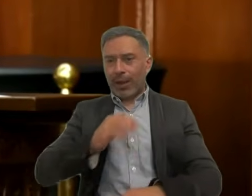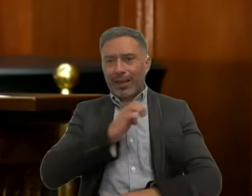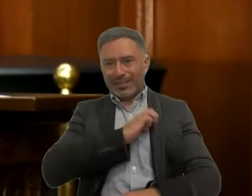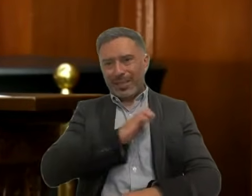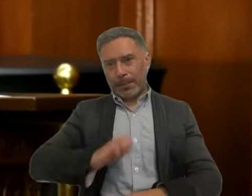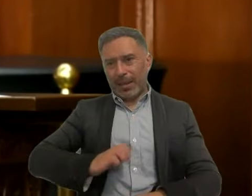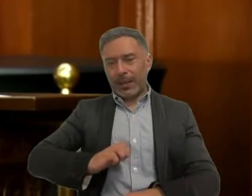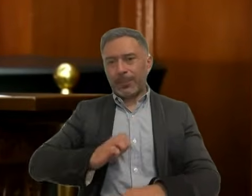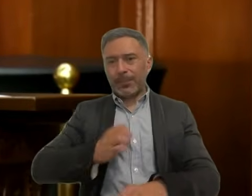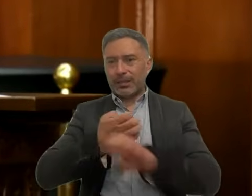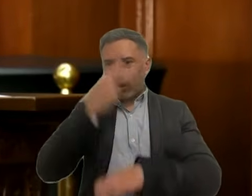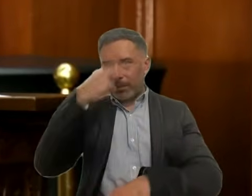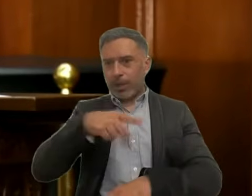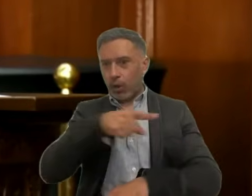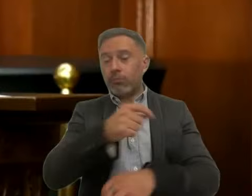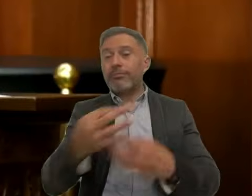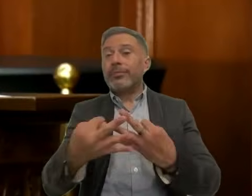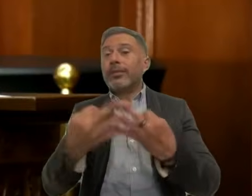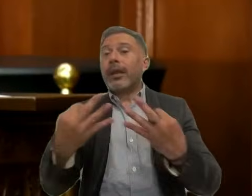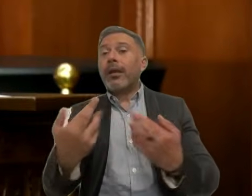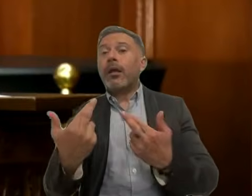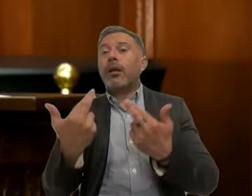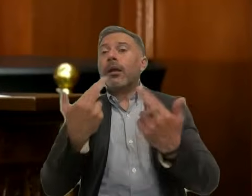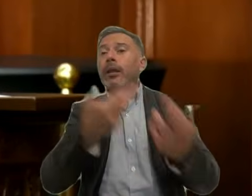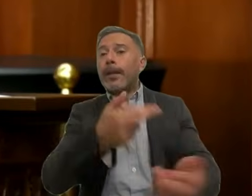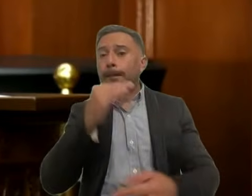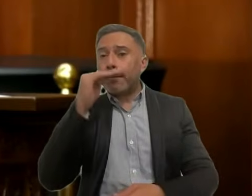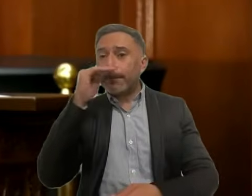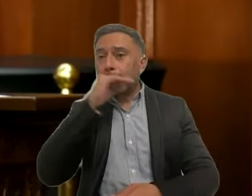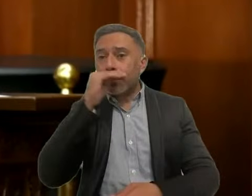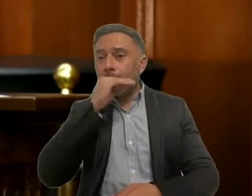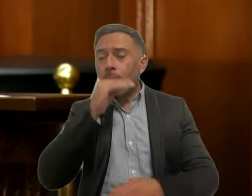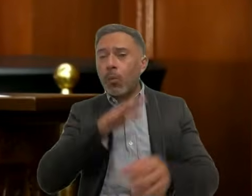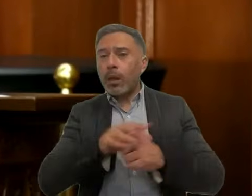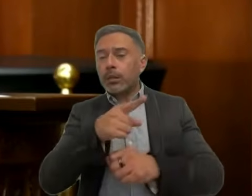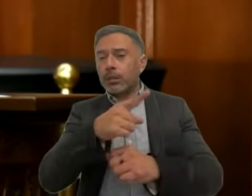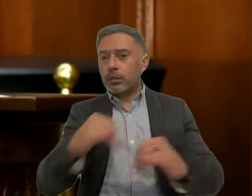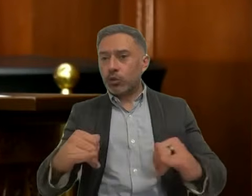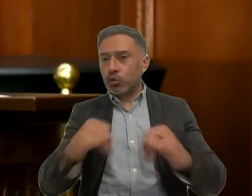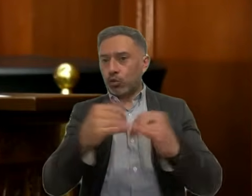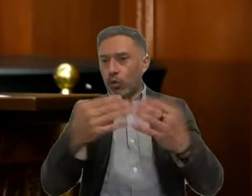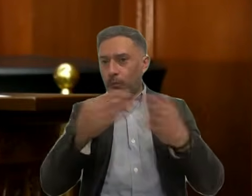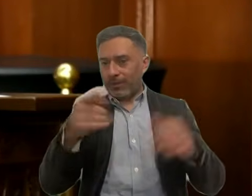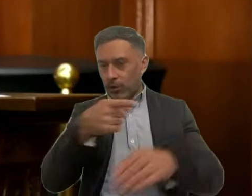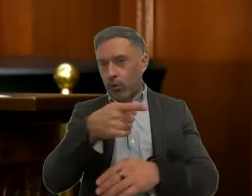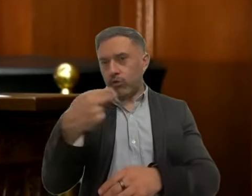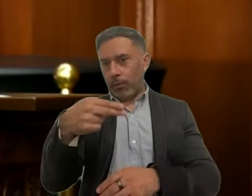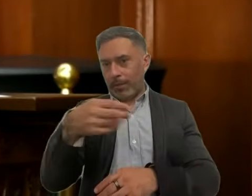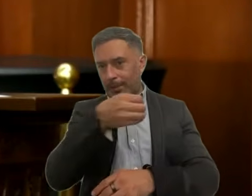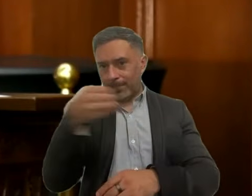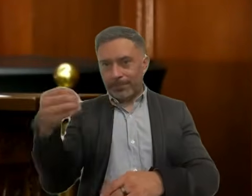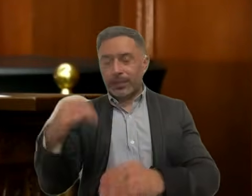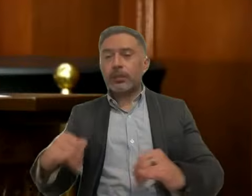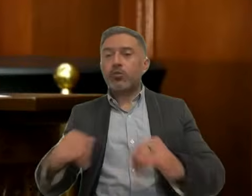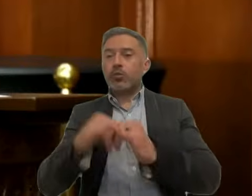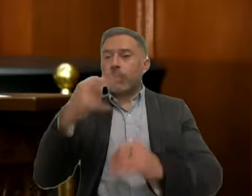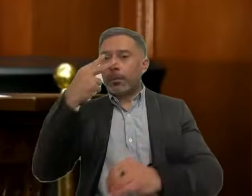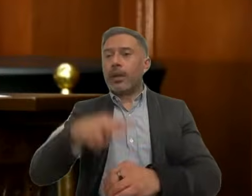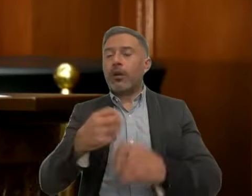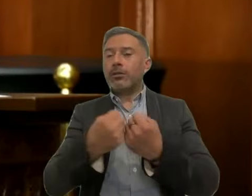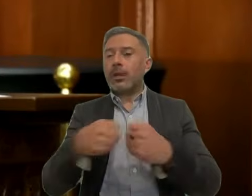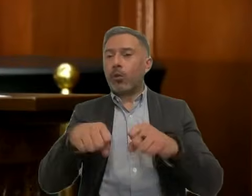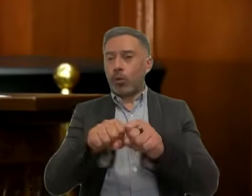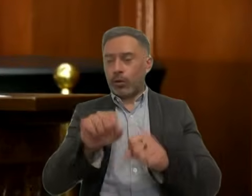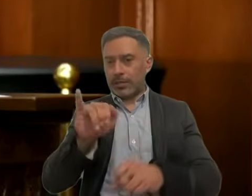a título gratuito a favor del organismo público descentralizado denominado Instituto Mexicano del Seguro Social,